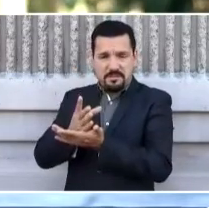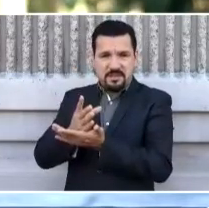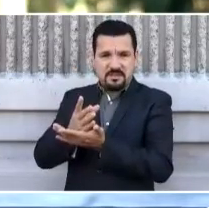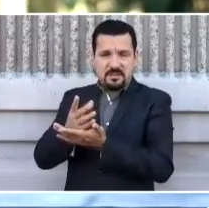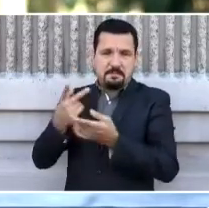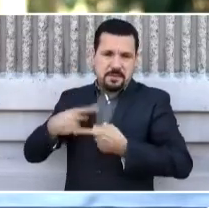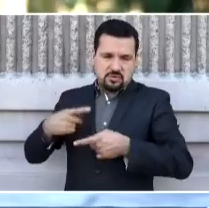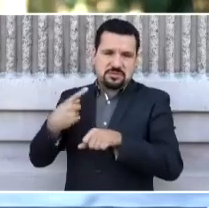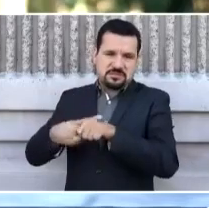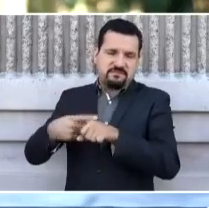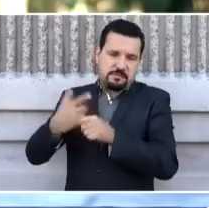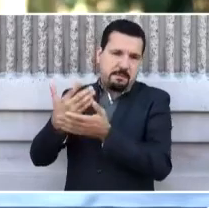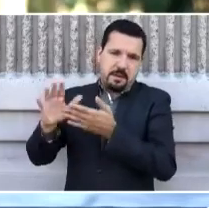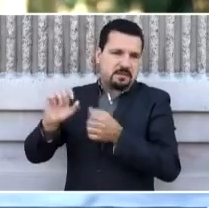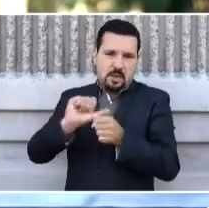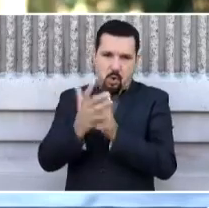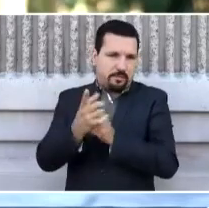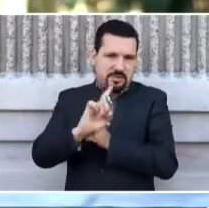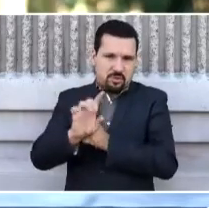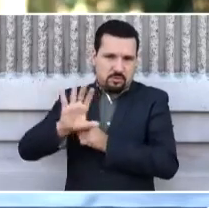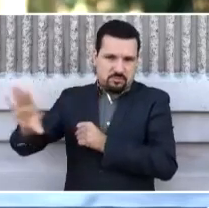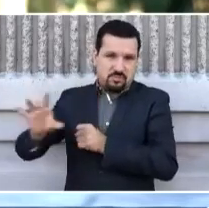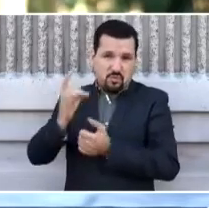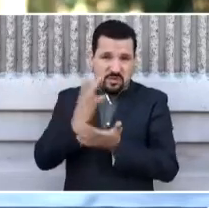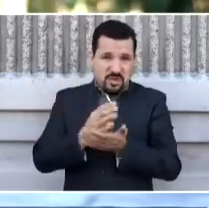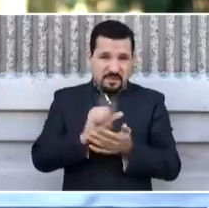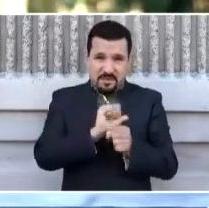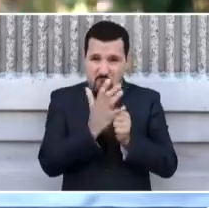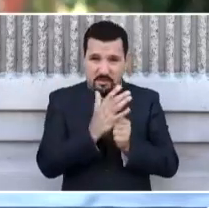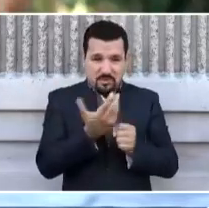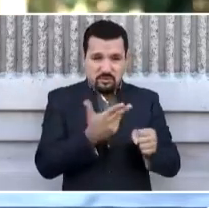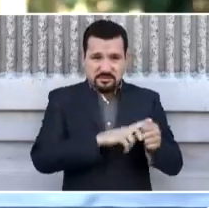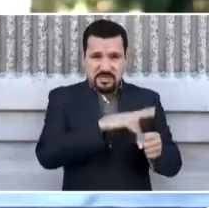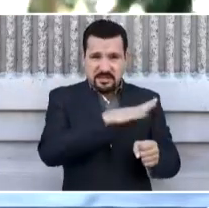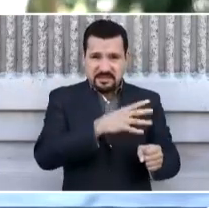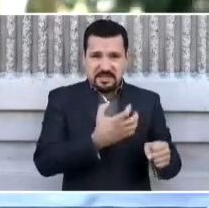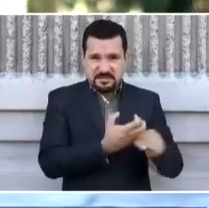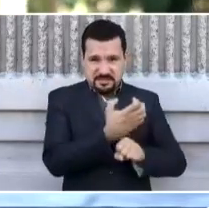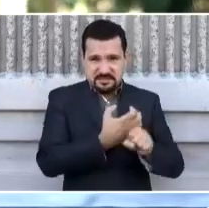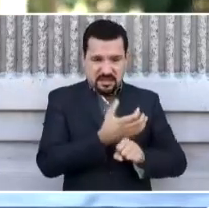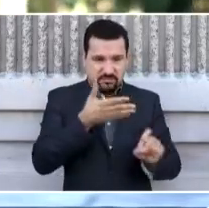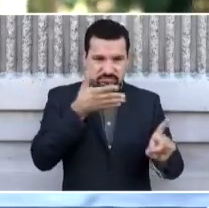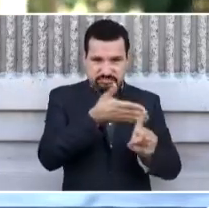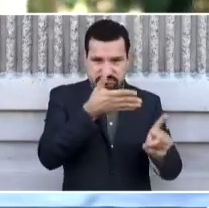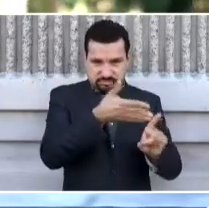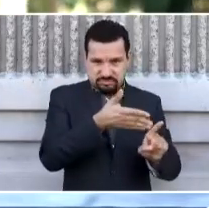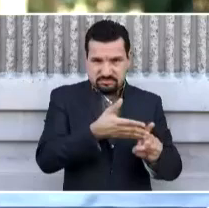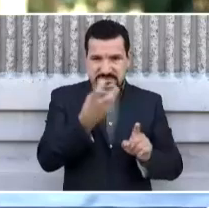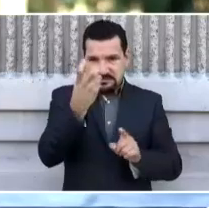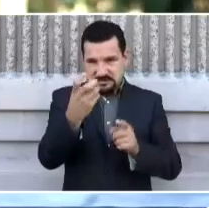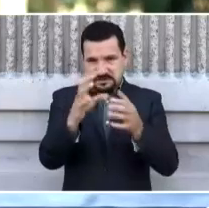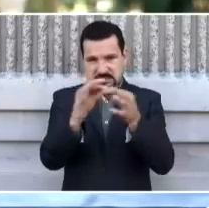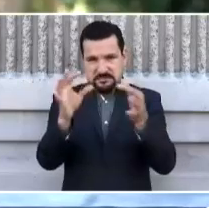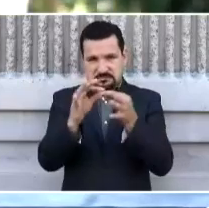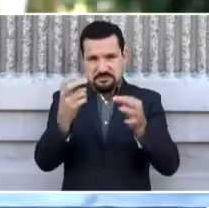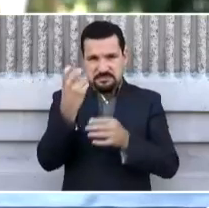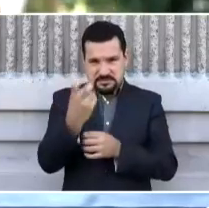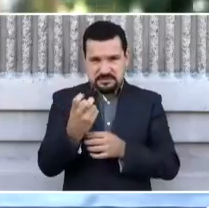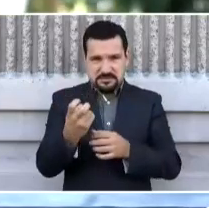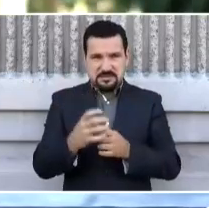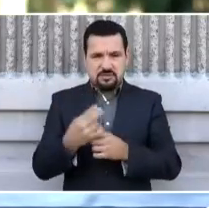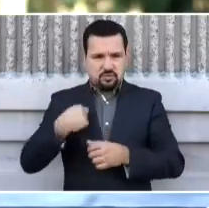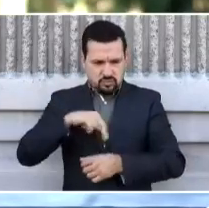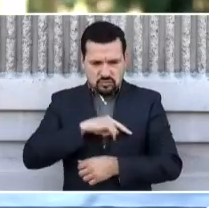hacerlo en el Hospital General del Estado. Este es un panorama a grandes rasgos de la situación que enfrenta.